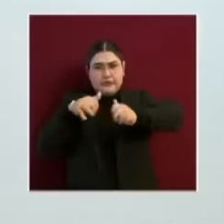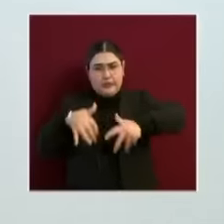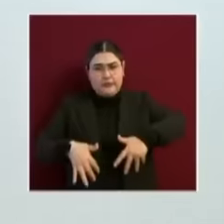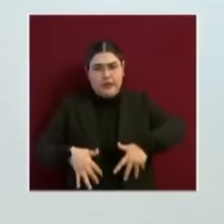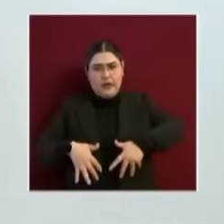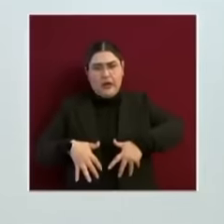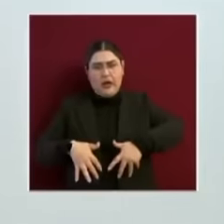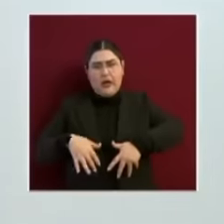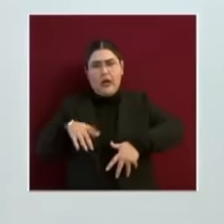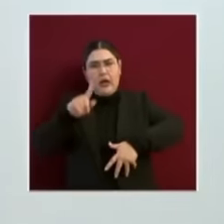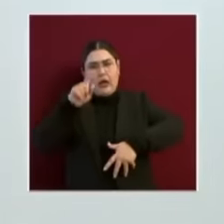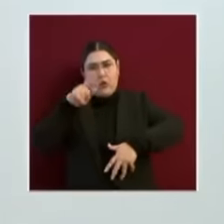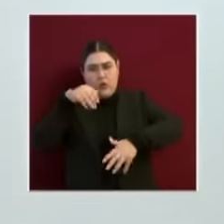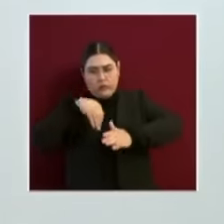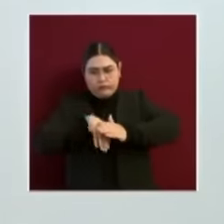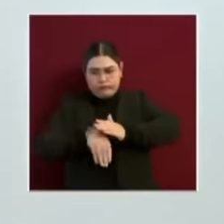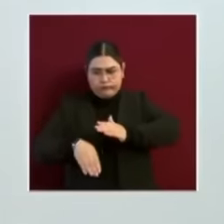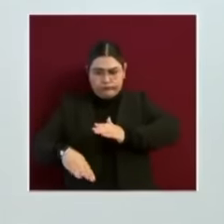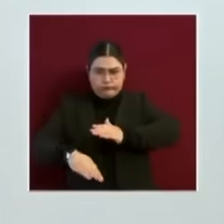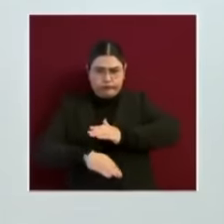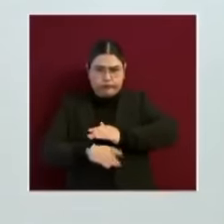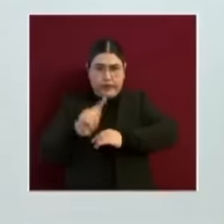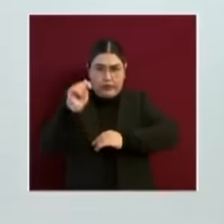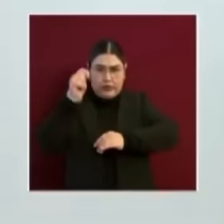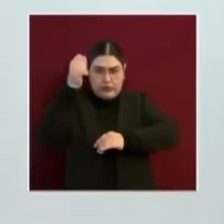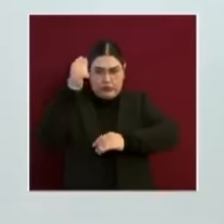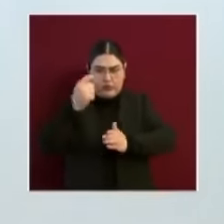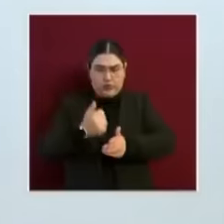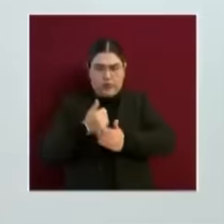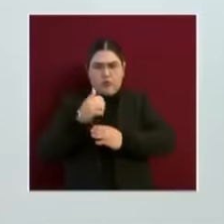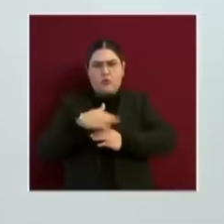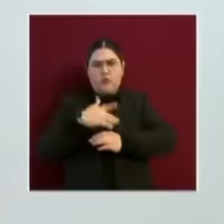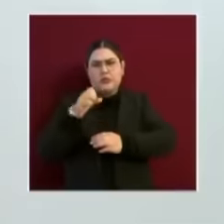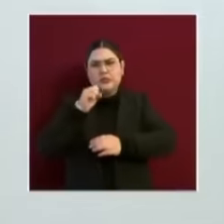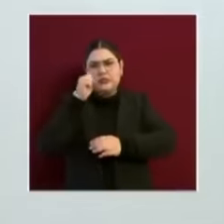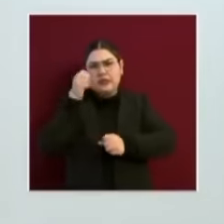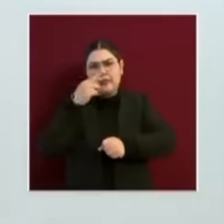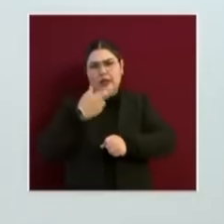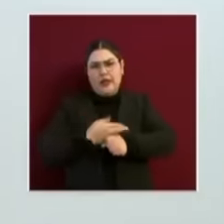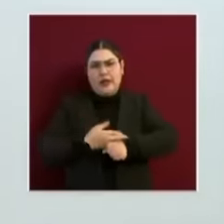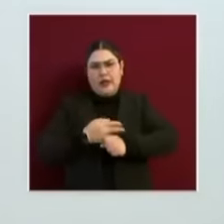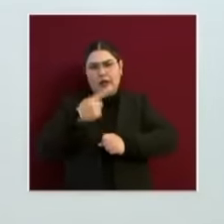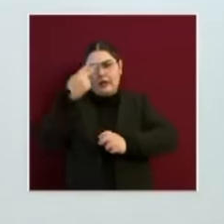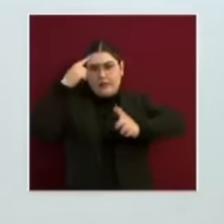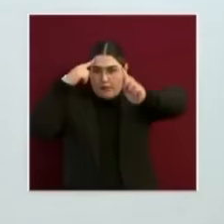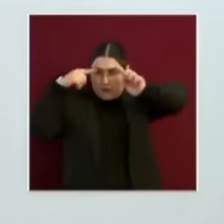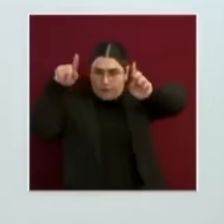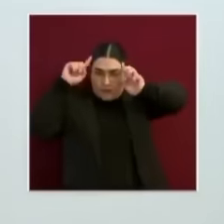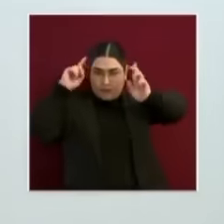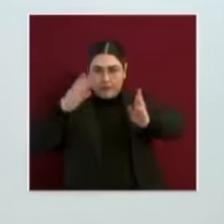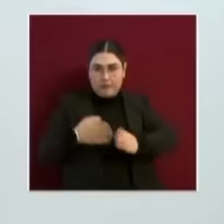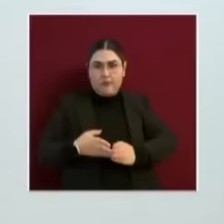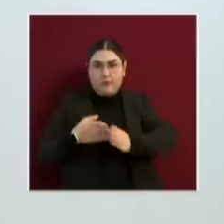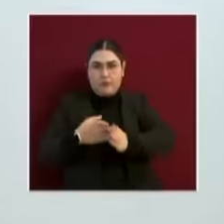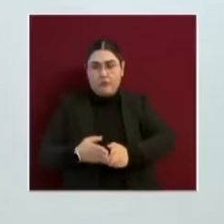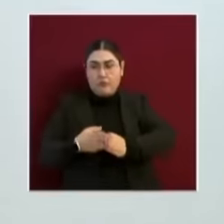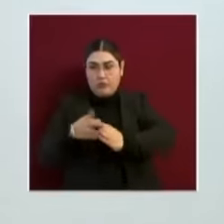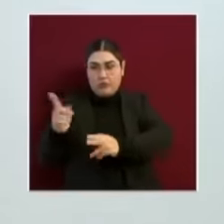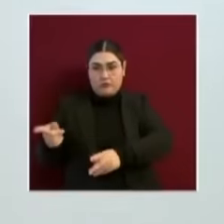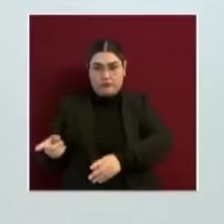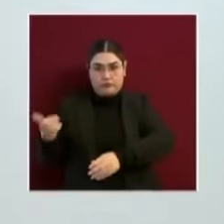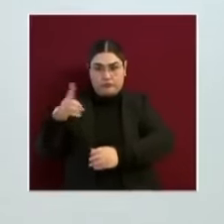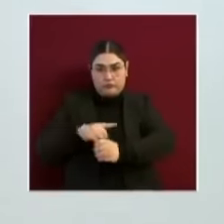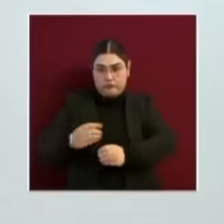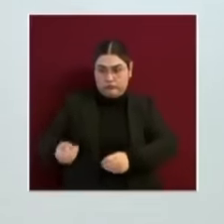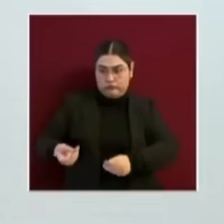Carlos. La Secretaría de Marina nos donó un barco viejo que lo desmantelaron y